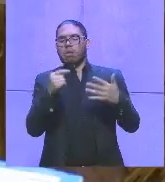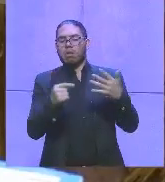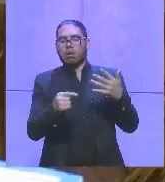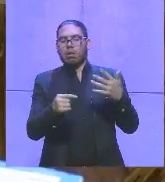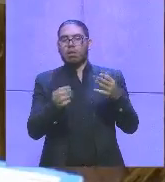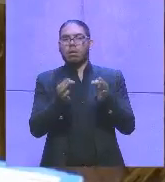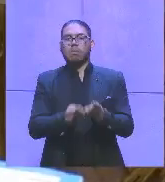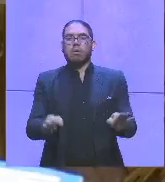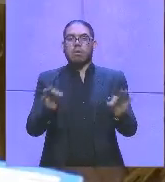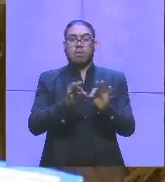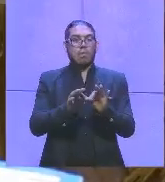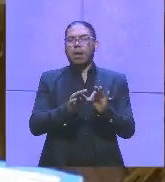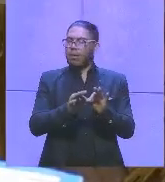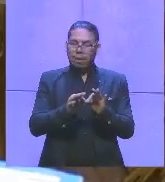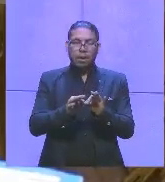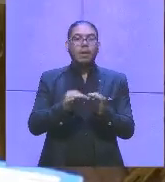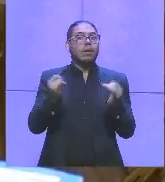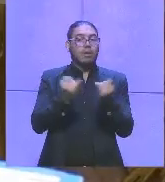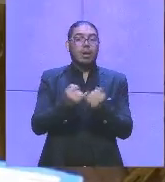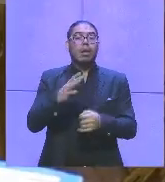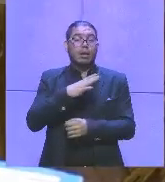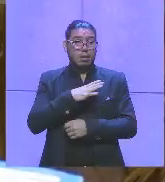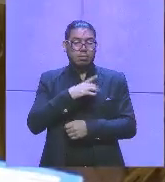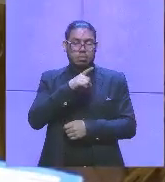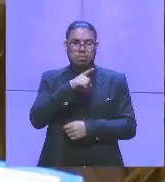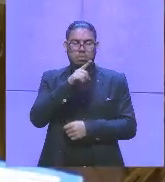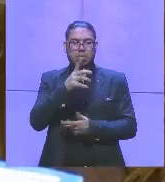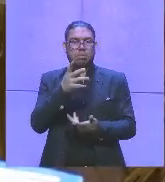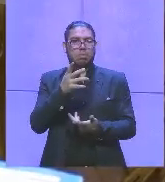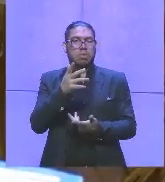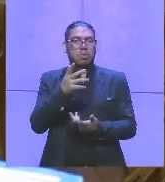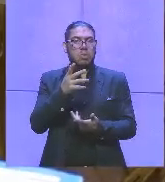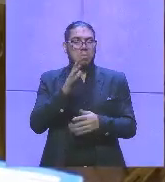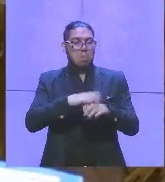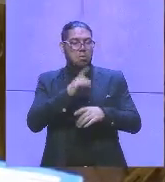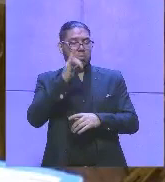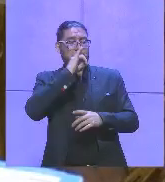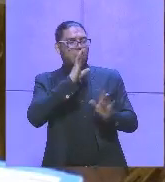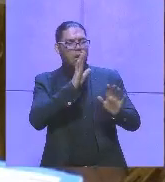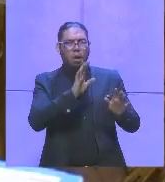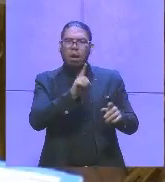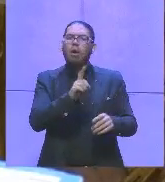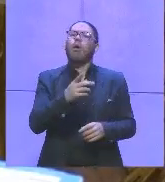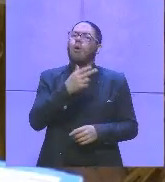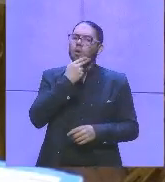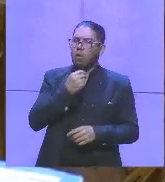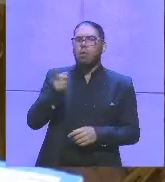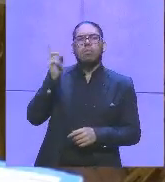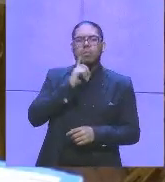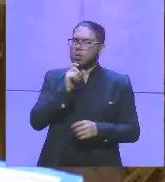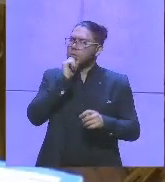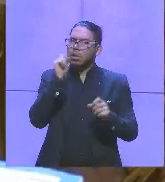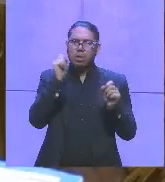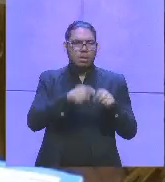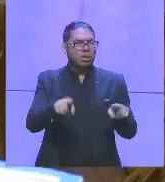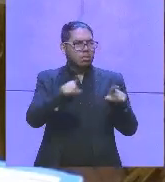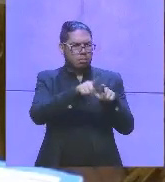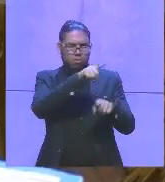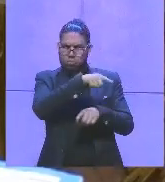esenciales, aun y cuando éstas se quieran poner como muy virtuosas. Hombres y mujeres entre nosotras mismas, somos muy